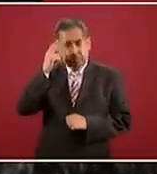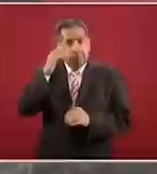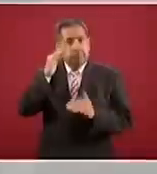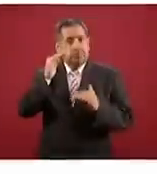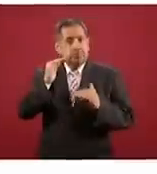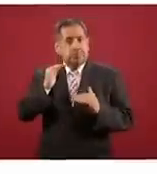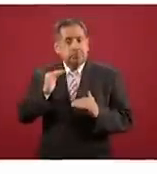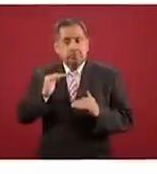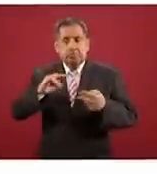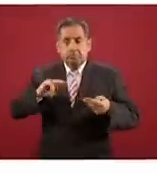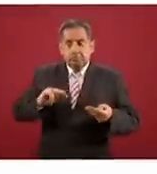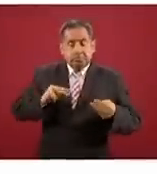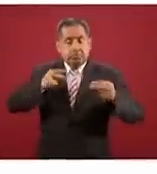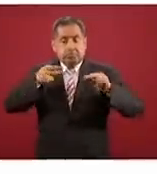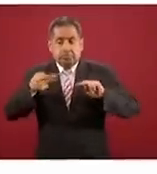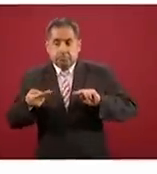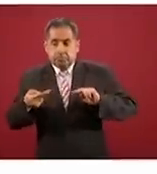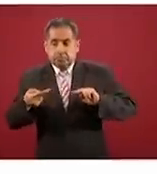la inversa